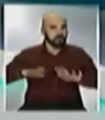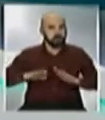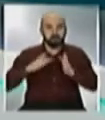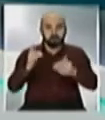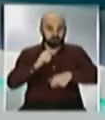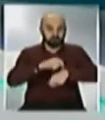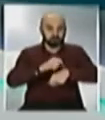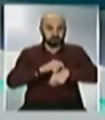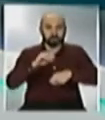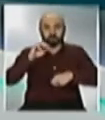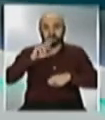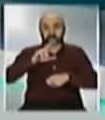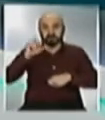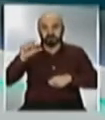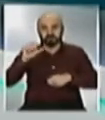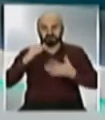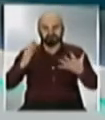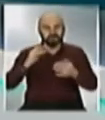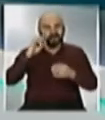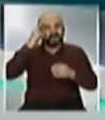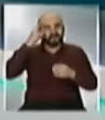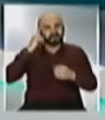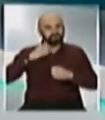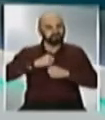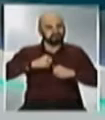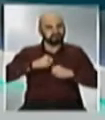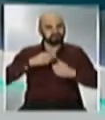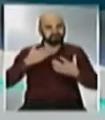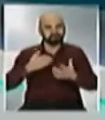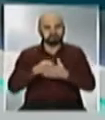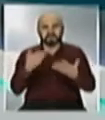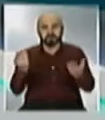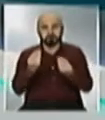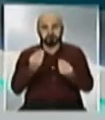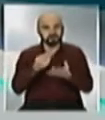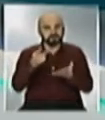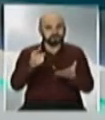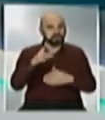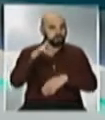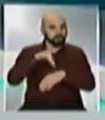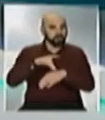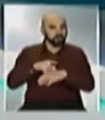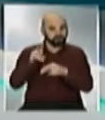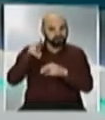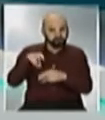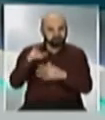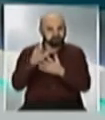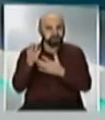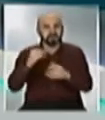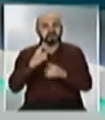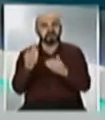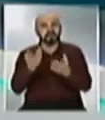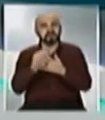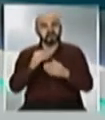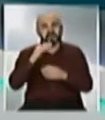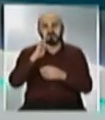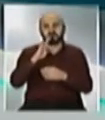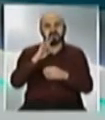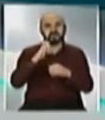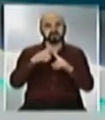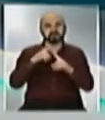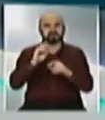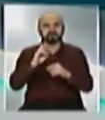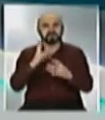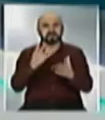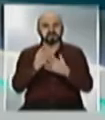minuto 86 y sufre una lesión muscular. El parte médico oficial del Inter de Milán habla de un resentimiento del flexor, lo